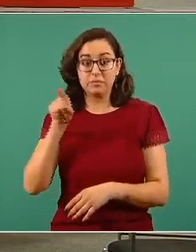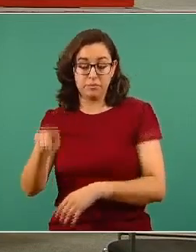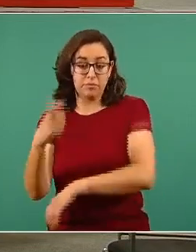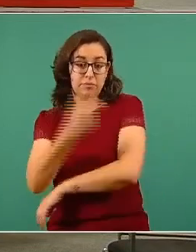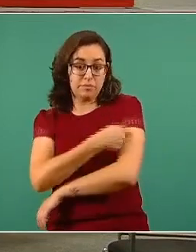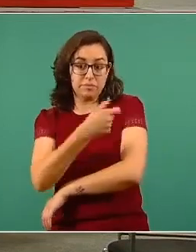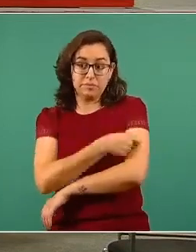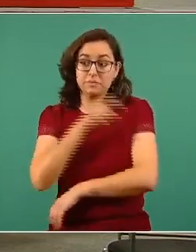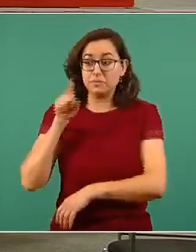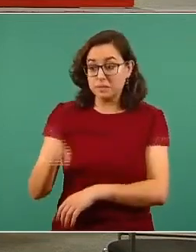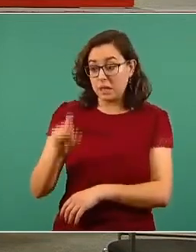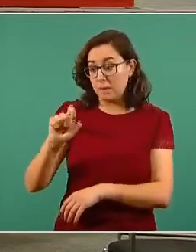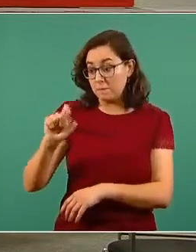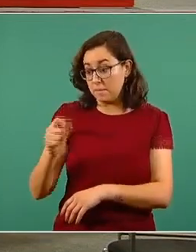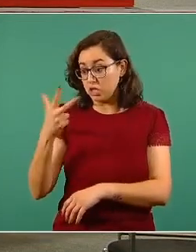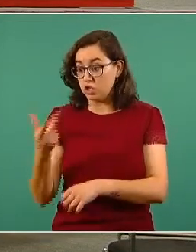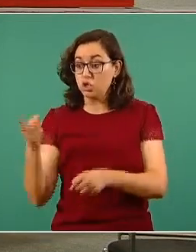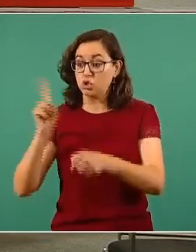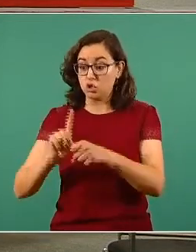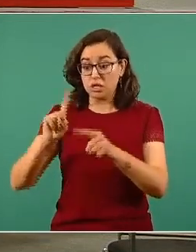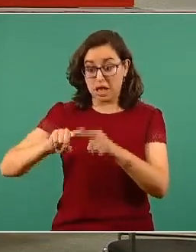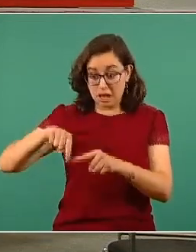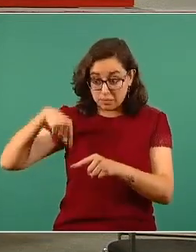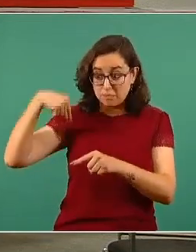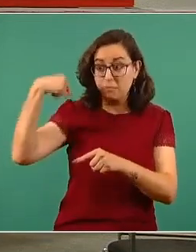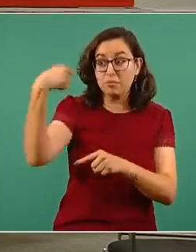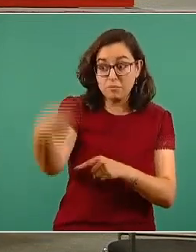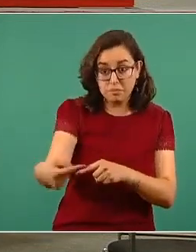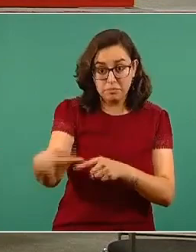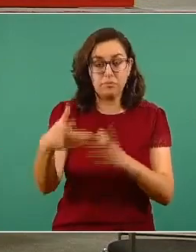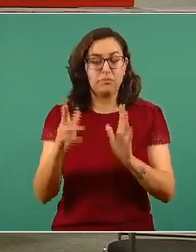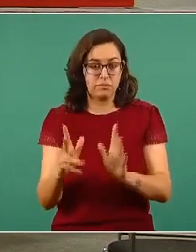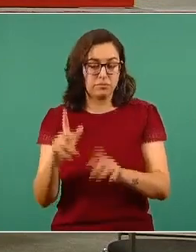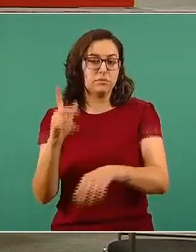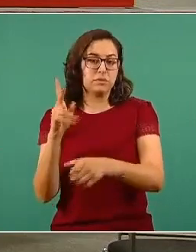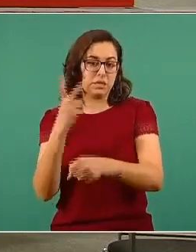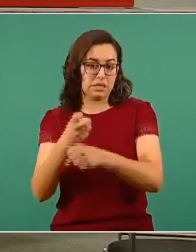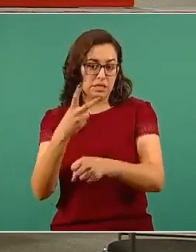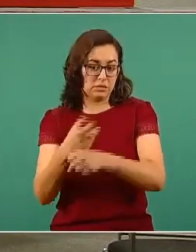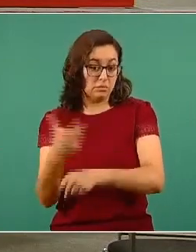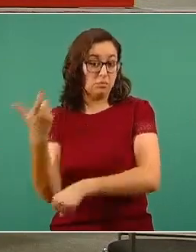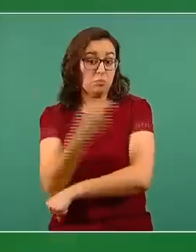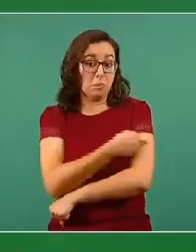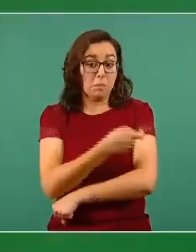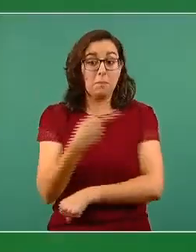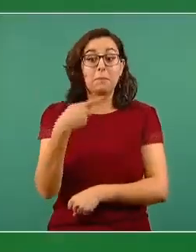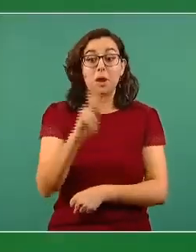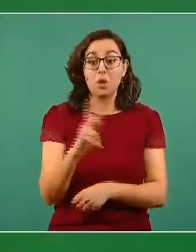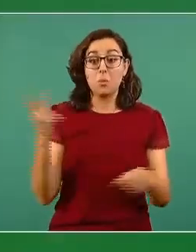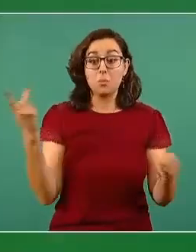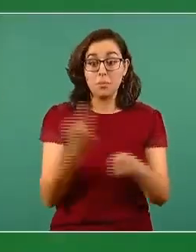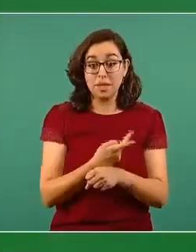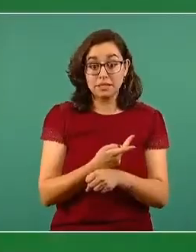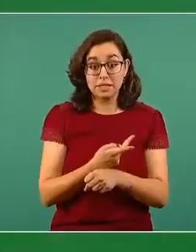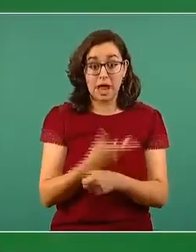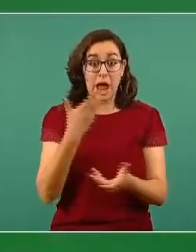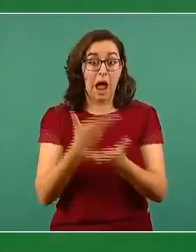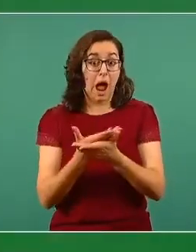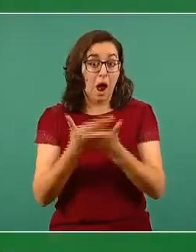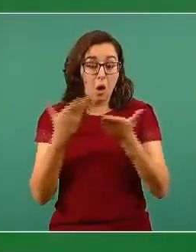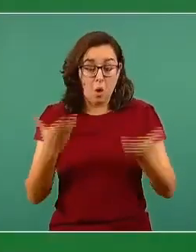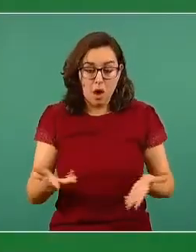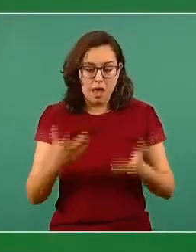días. Pero hay un nuevo criterio que fue planteado por el Instituto Gamaleya de que la vacuna se puede ir hasta 3